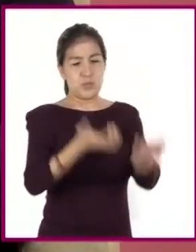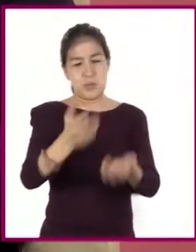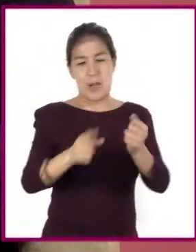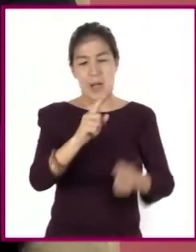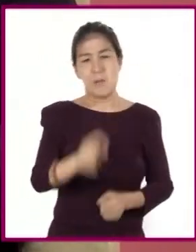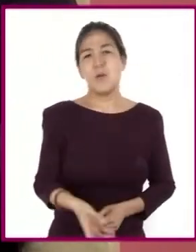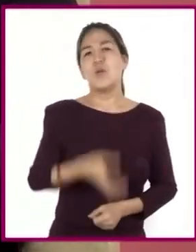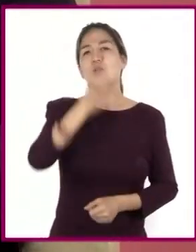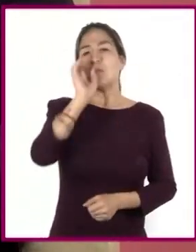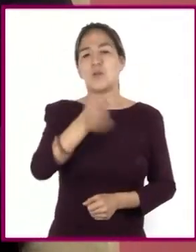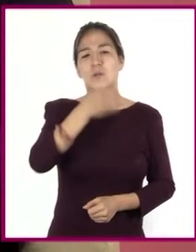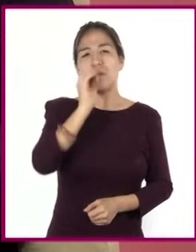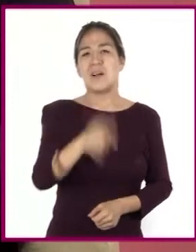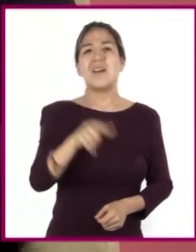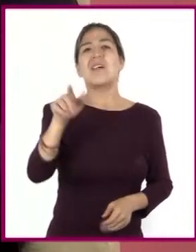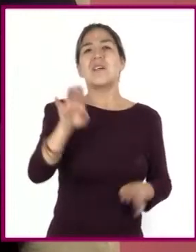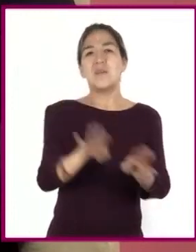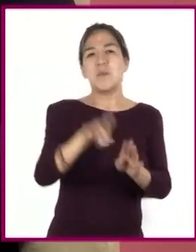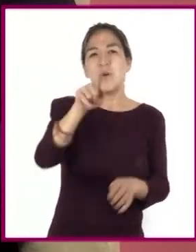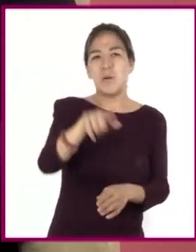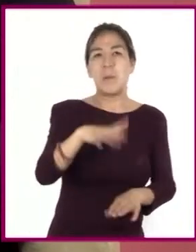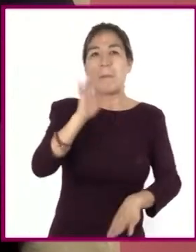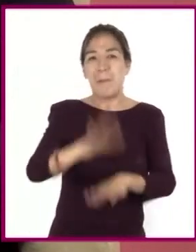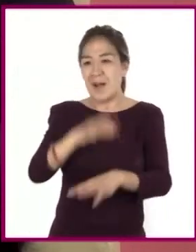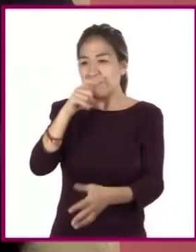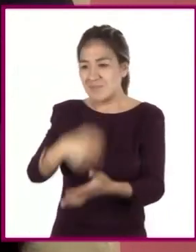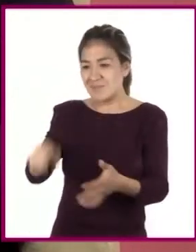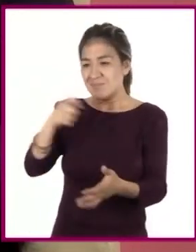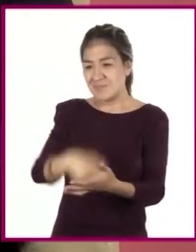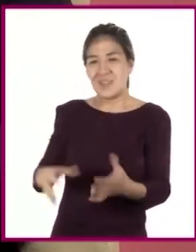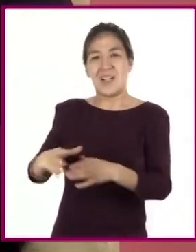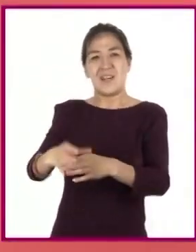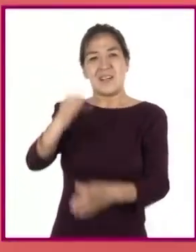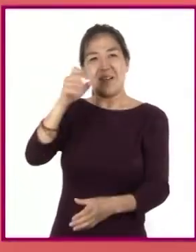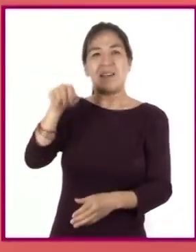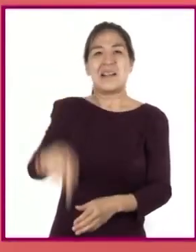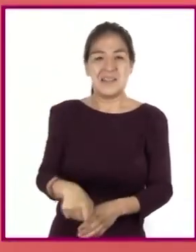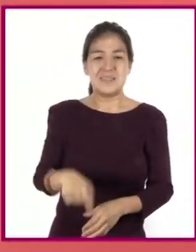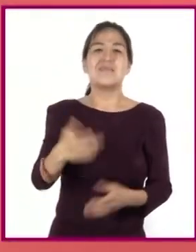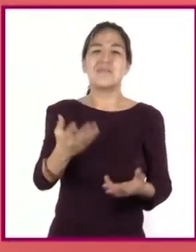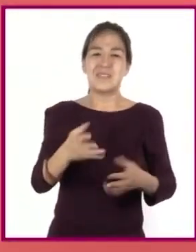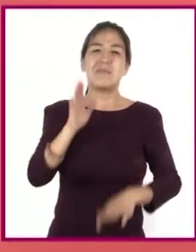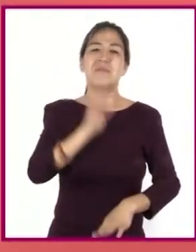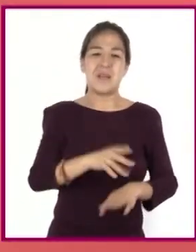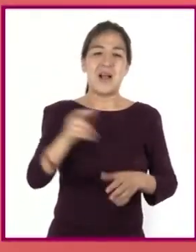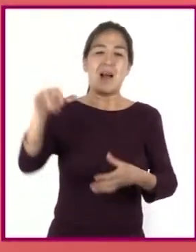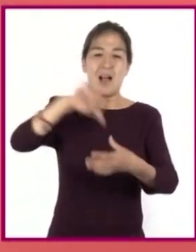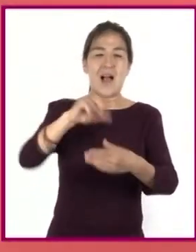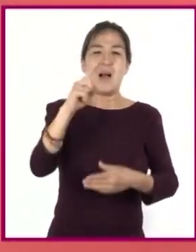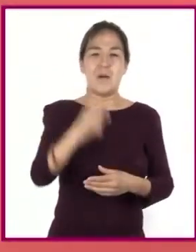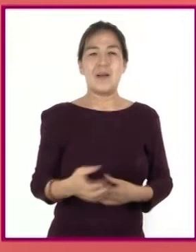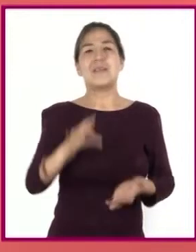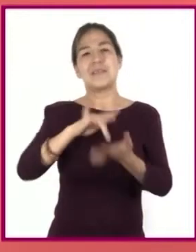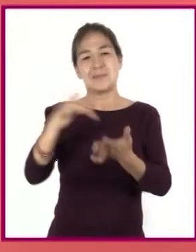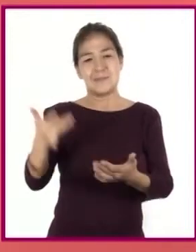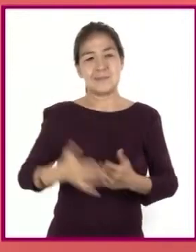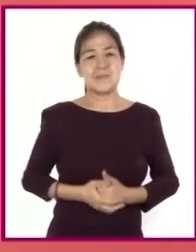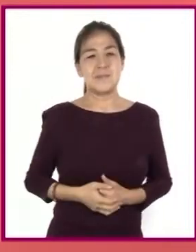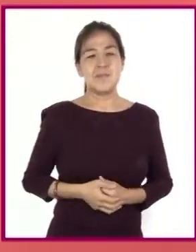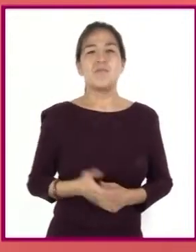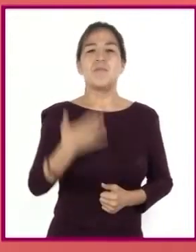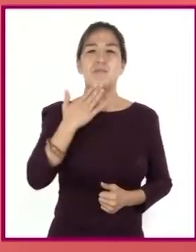de estar haciendo un sobreconsumo de plásticos, que es donde habitualmente se consume el agua potable.